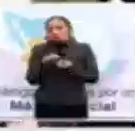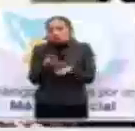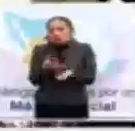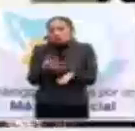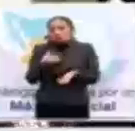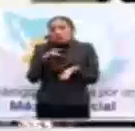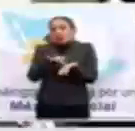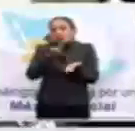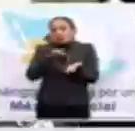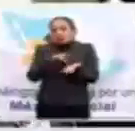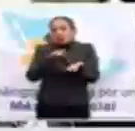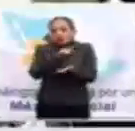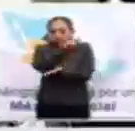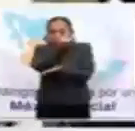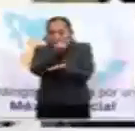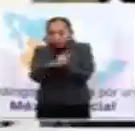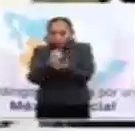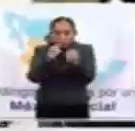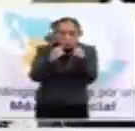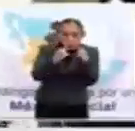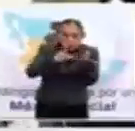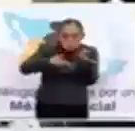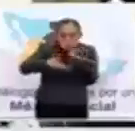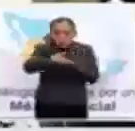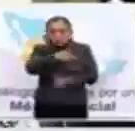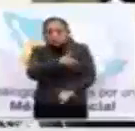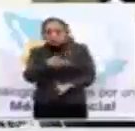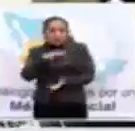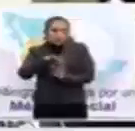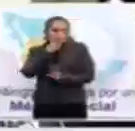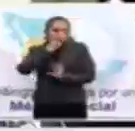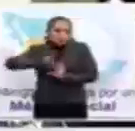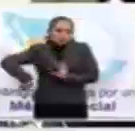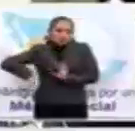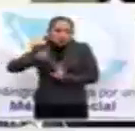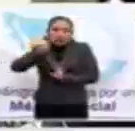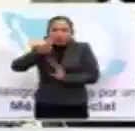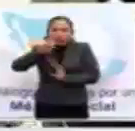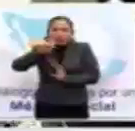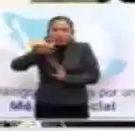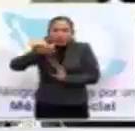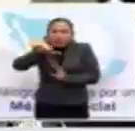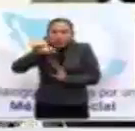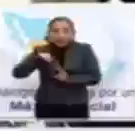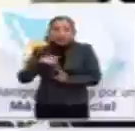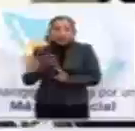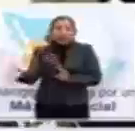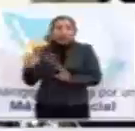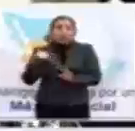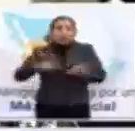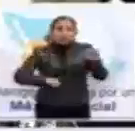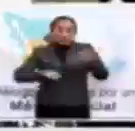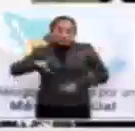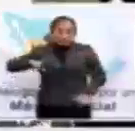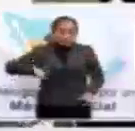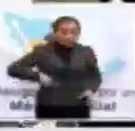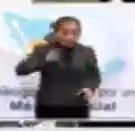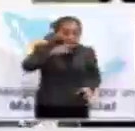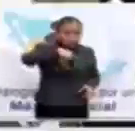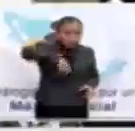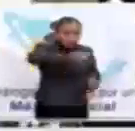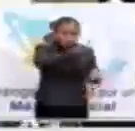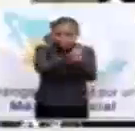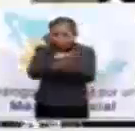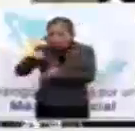apoyar una gestión en donde, como bien decía Rafael, la política pública ya está,